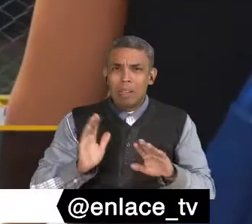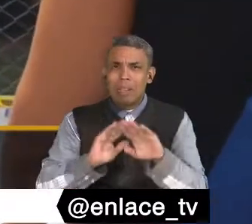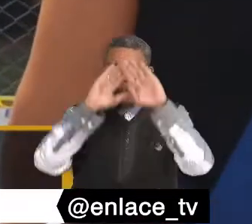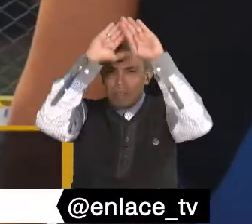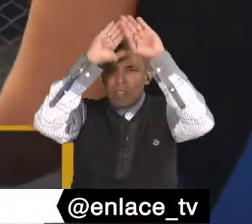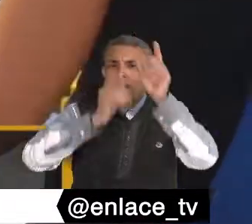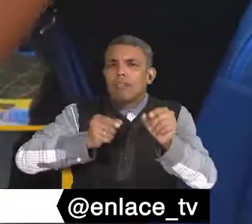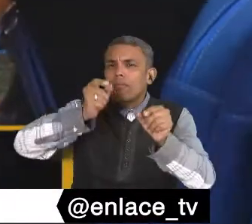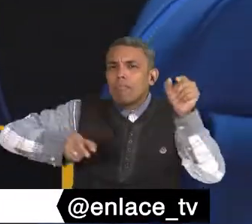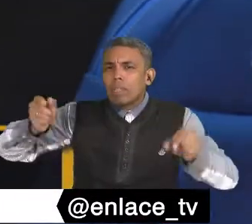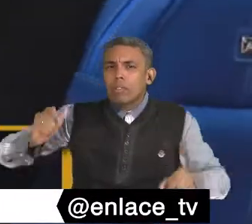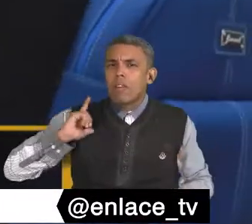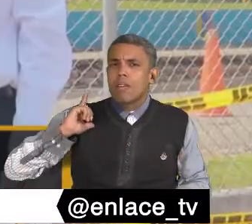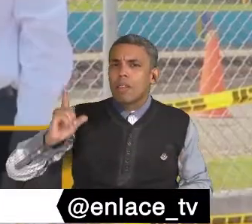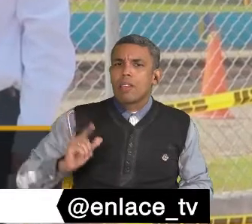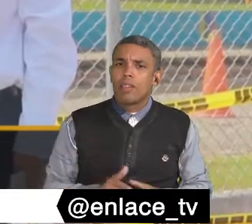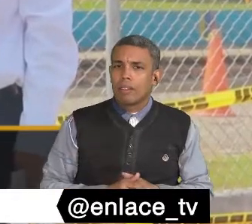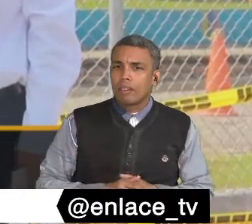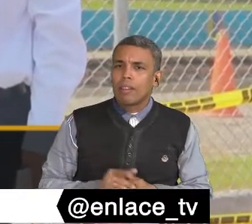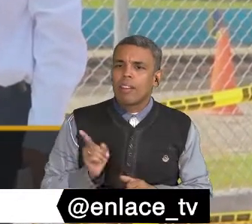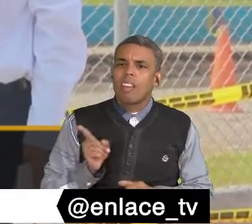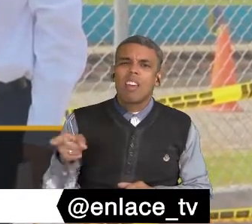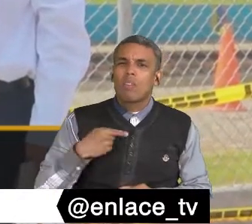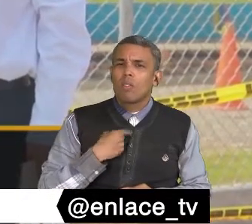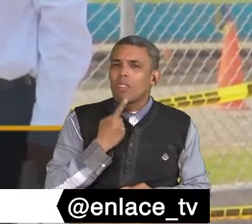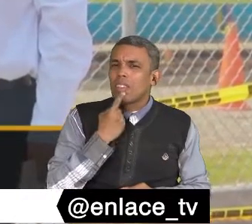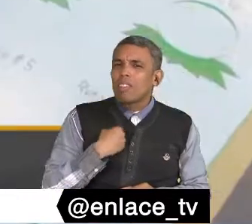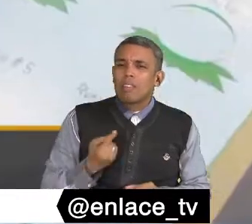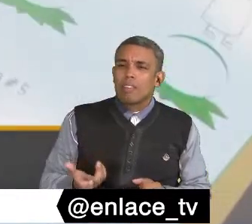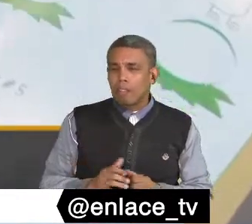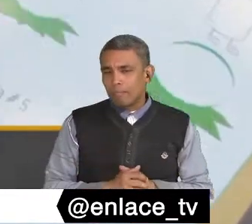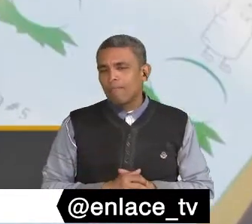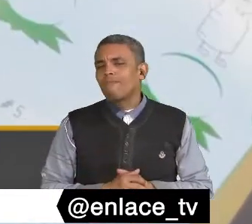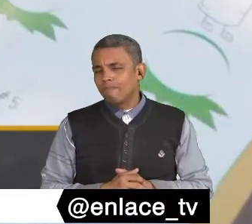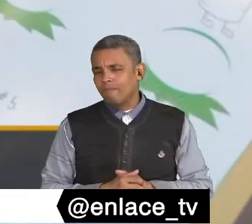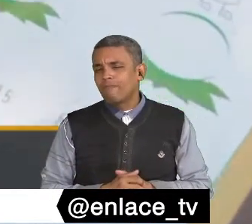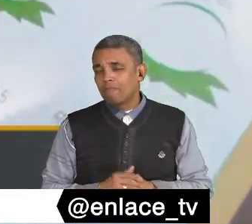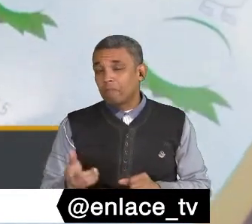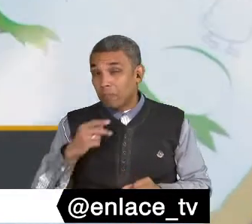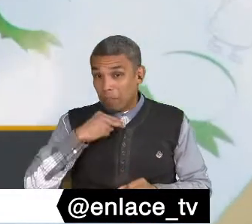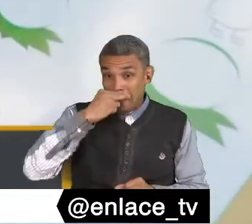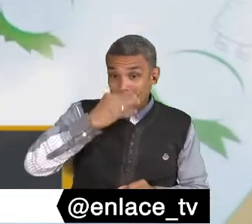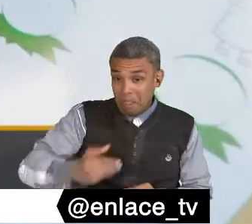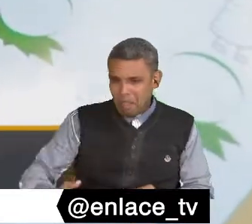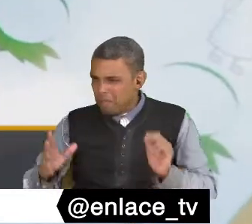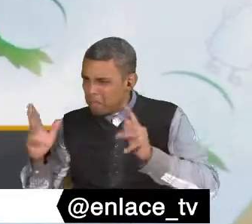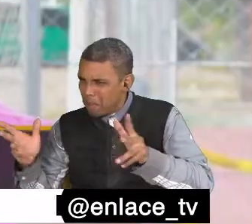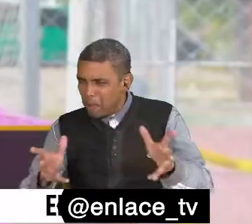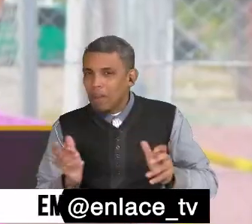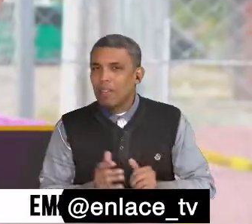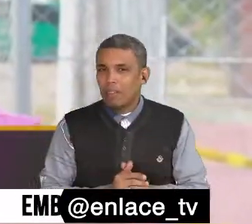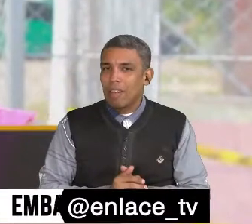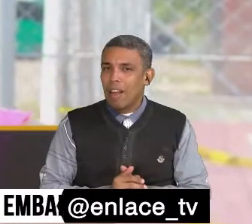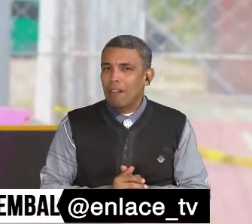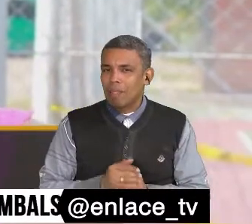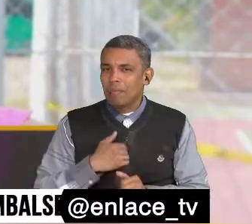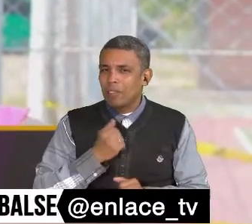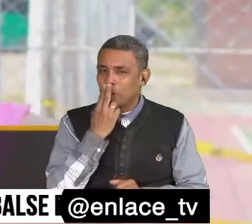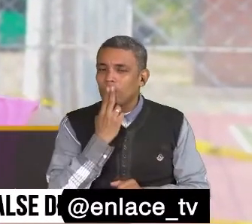esta estrategia ambiental obedece a un compromiso de instituciones públicas y privadas con la comunidad de la zona rural. Que no